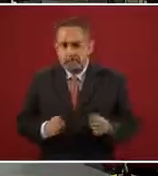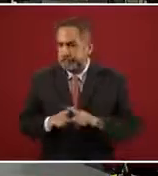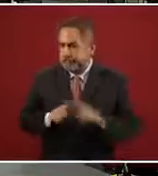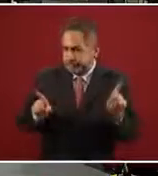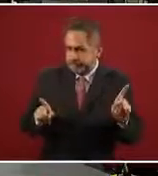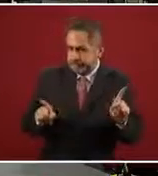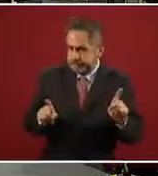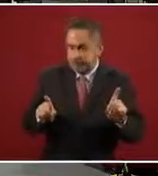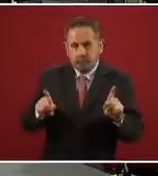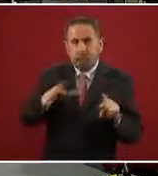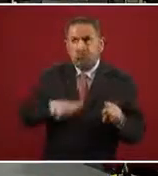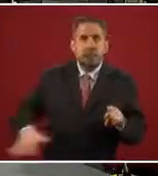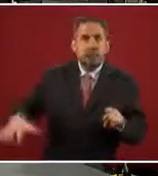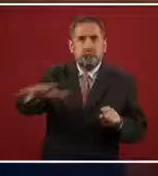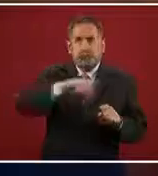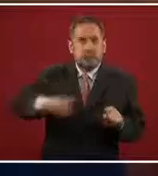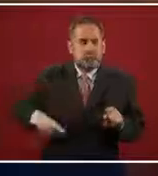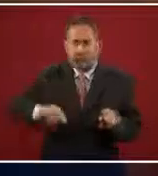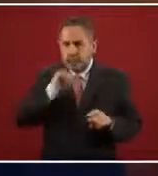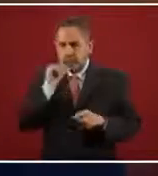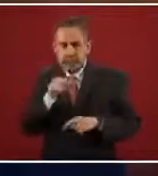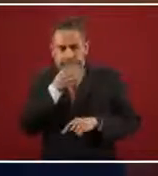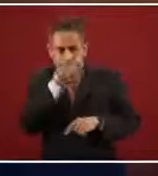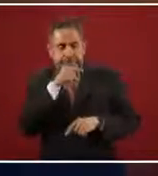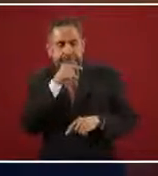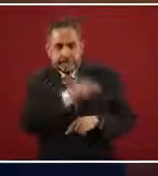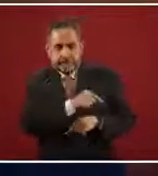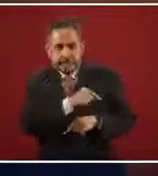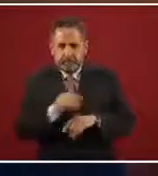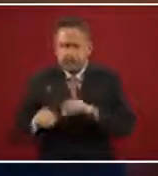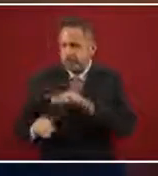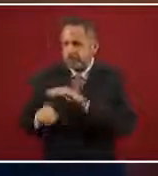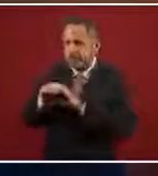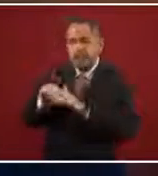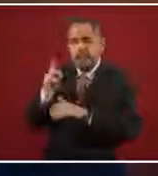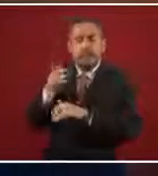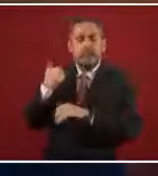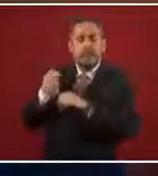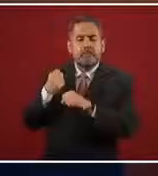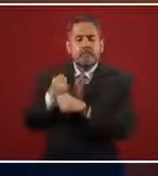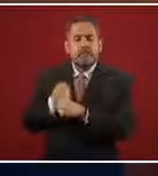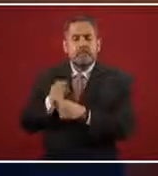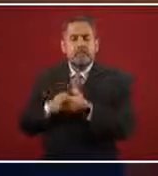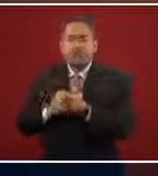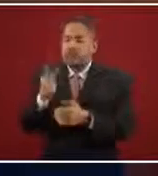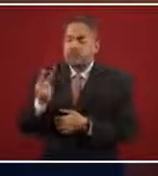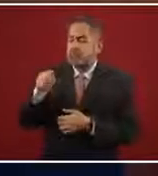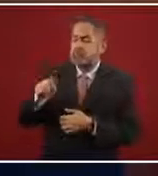la inflación en general de su gobierno, que tan solo fue hasta diciembre del año pasado de